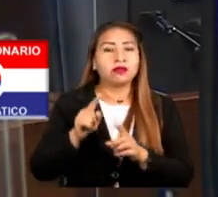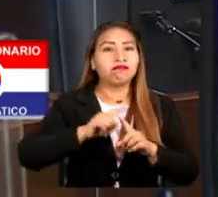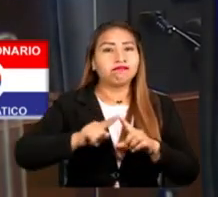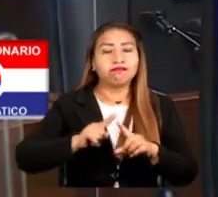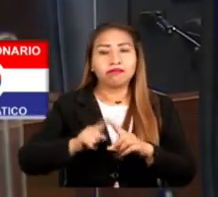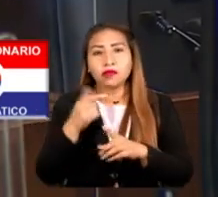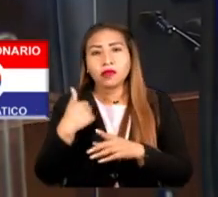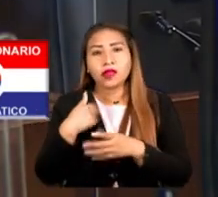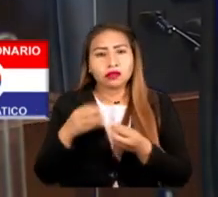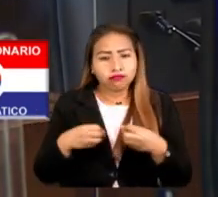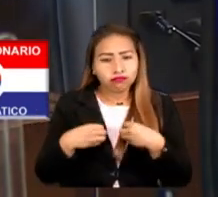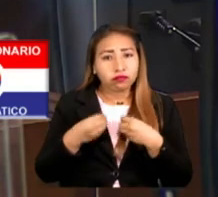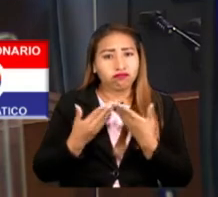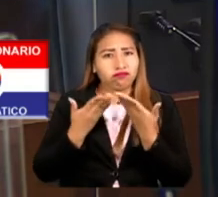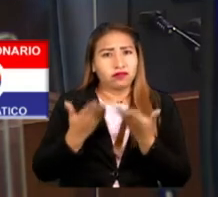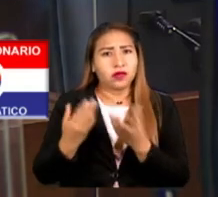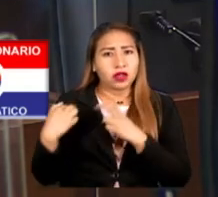y su voluntad